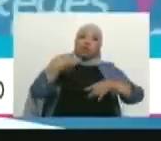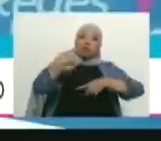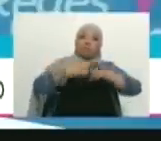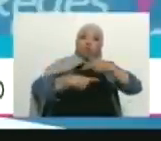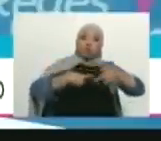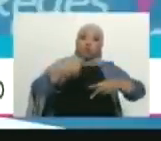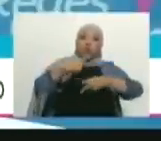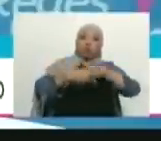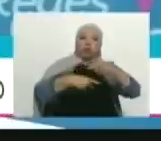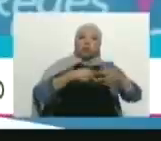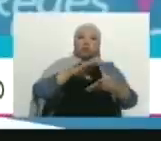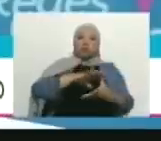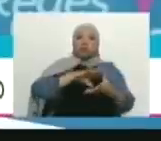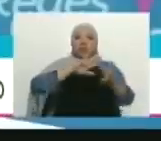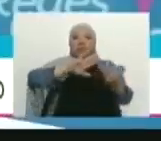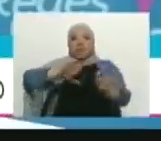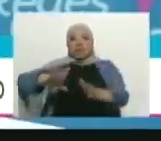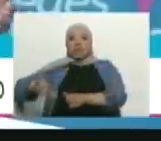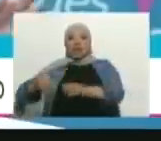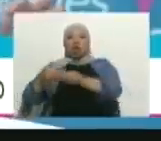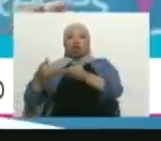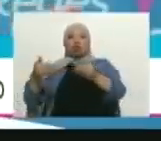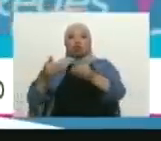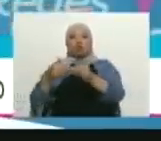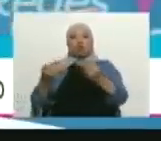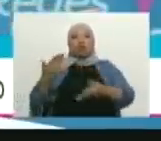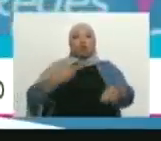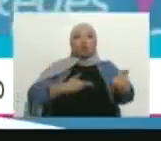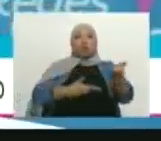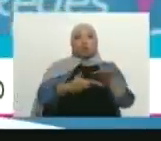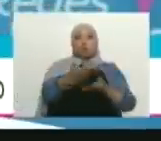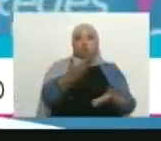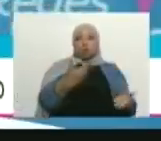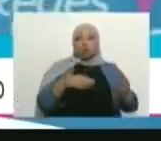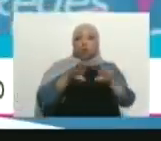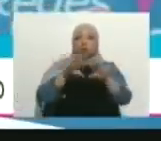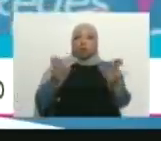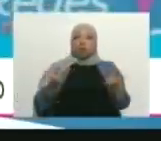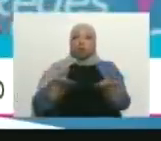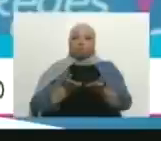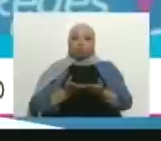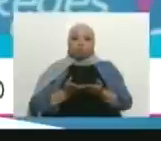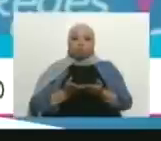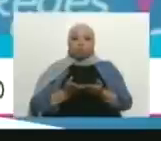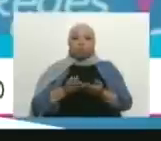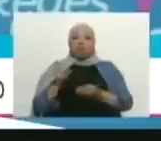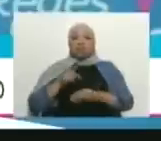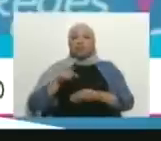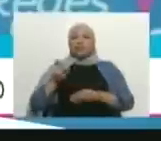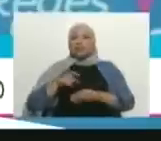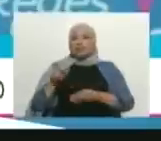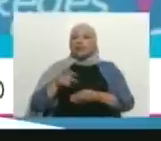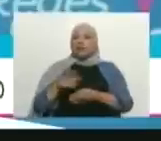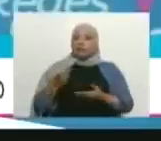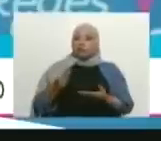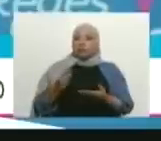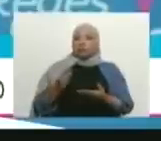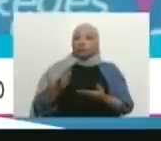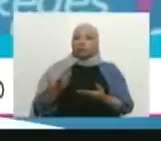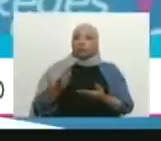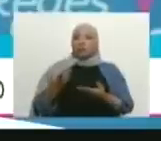de desdolarización inevitable del mundo. Mientras el mundo sea más